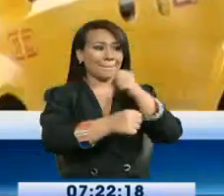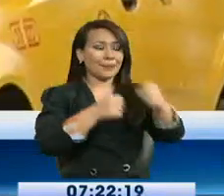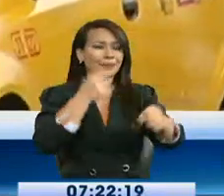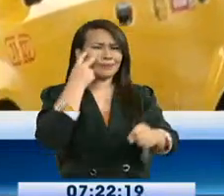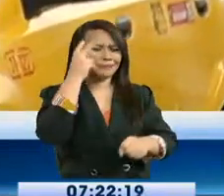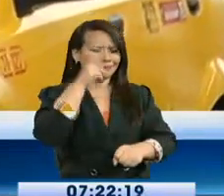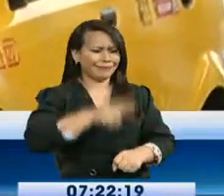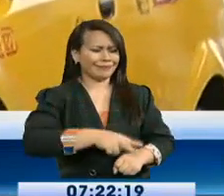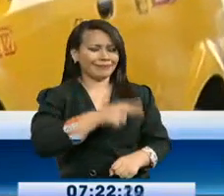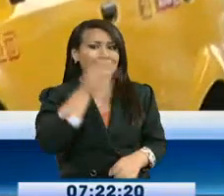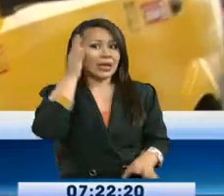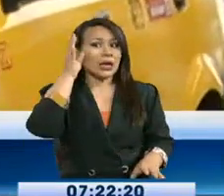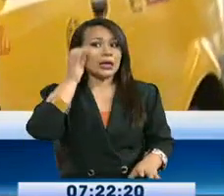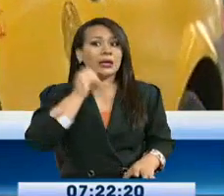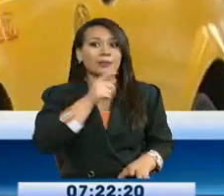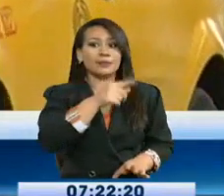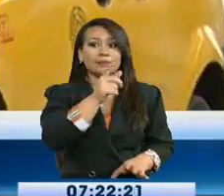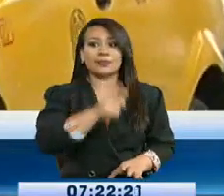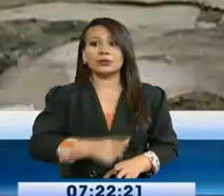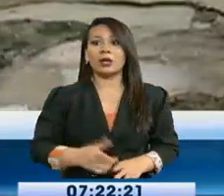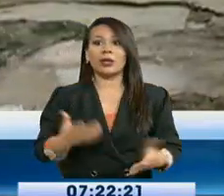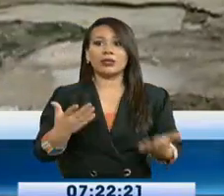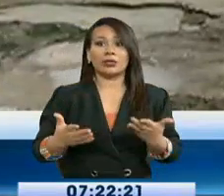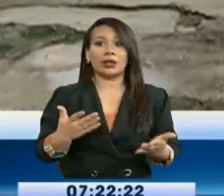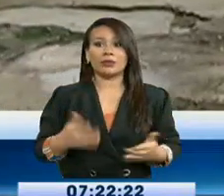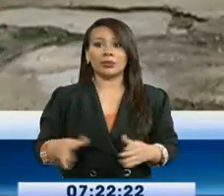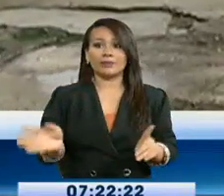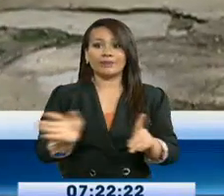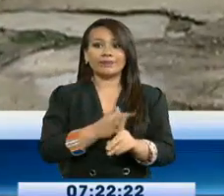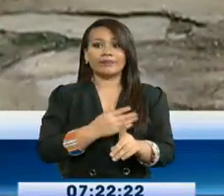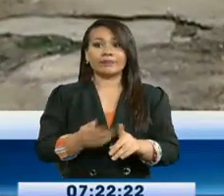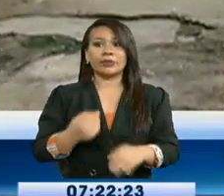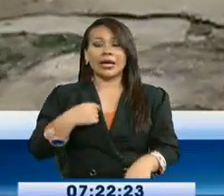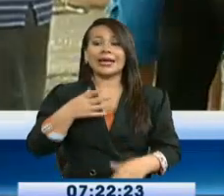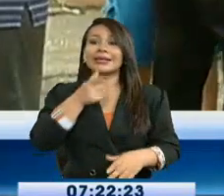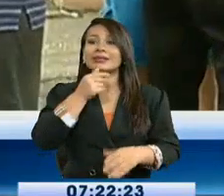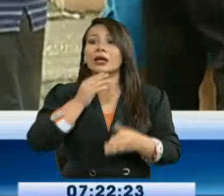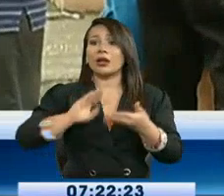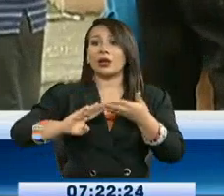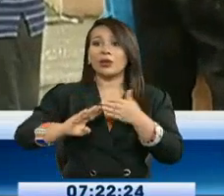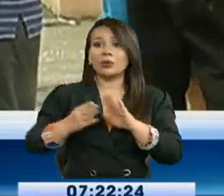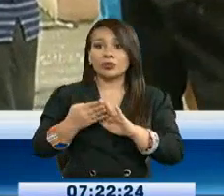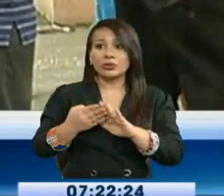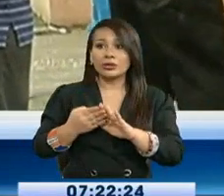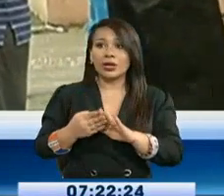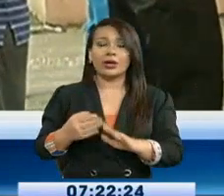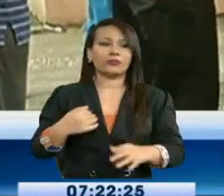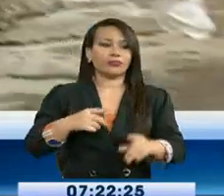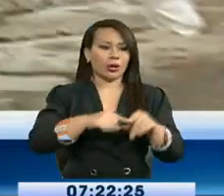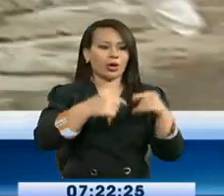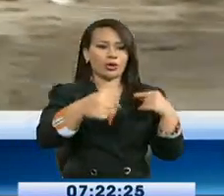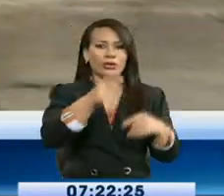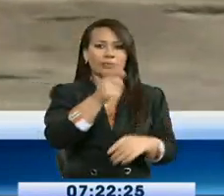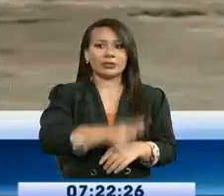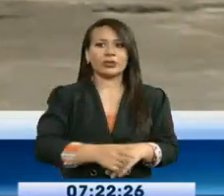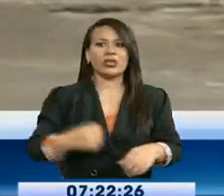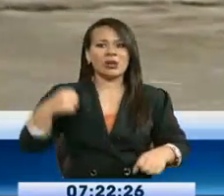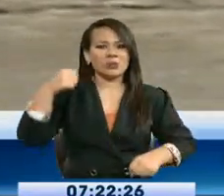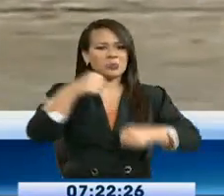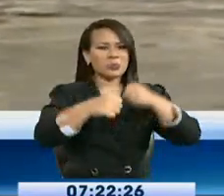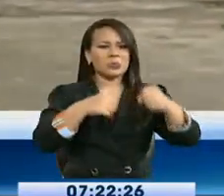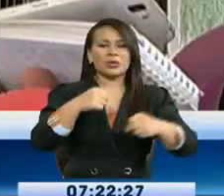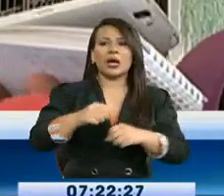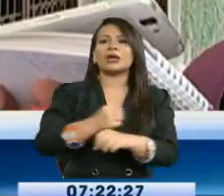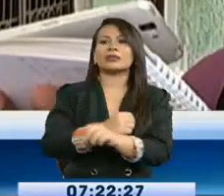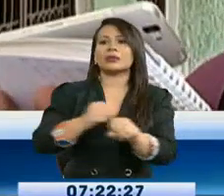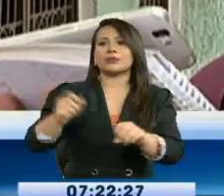de actuar y creyendo que podría tratarse de algún delincuente, la comunidad supuestamente se lanzó en su contra a tratar de salvar a los